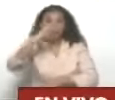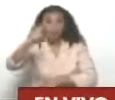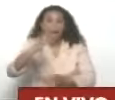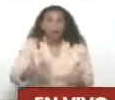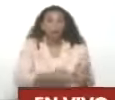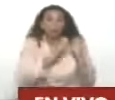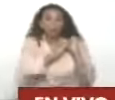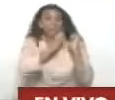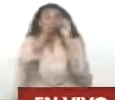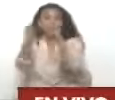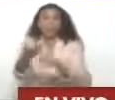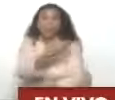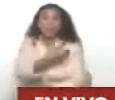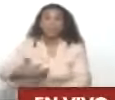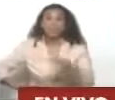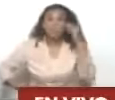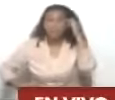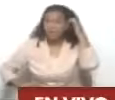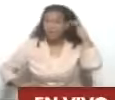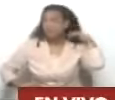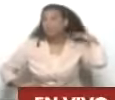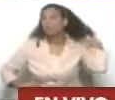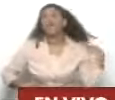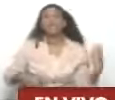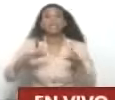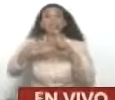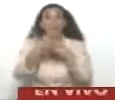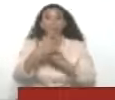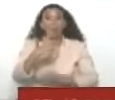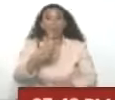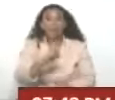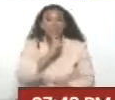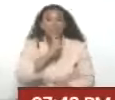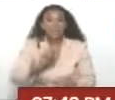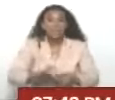ti. En medio de la tristeza más grande que uno pudiera sentir,